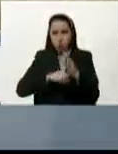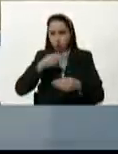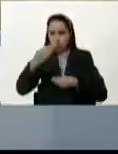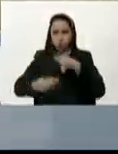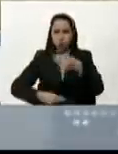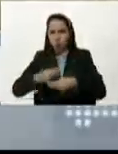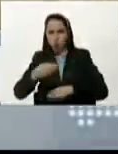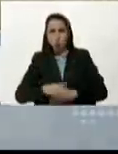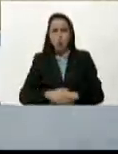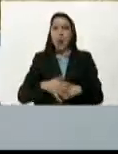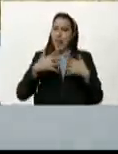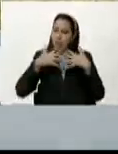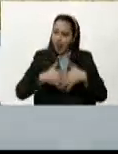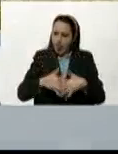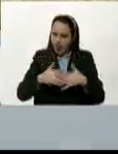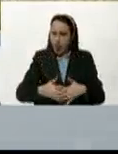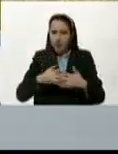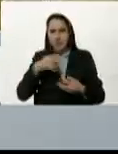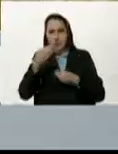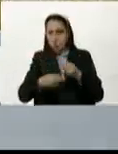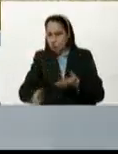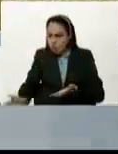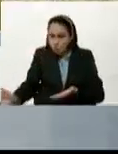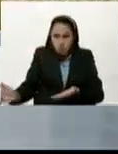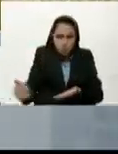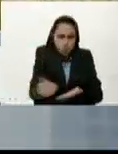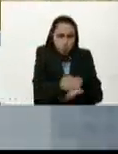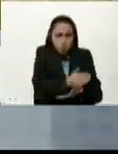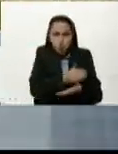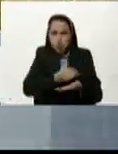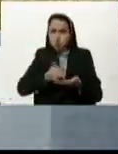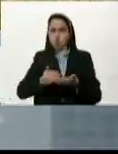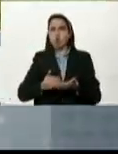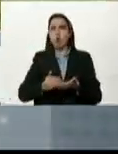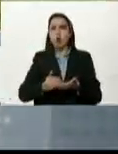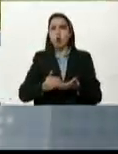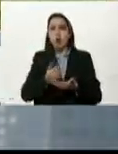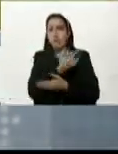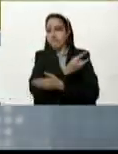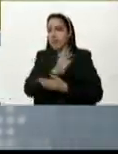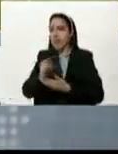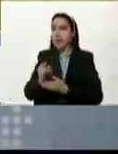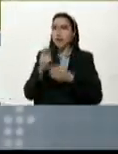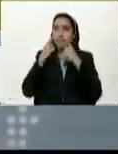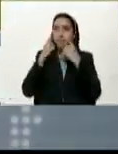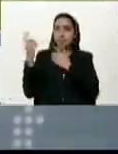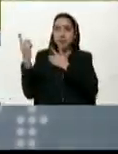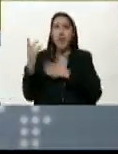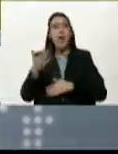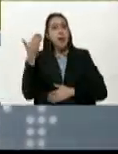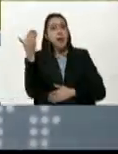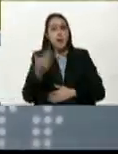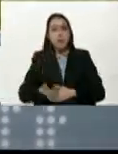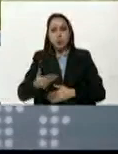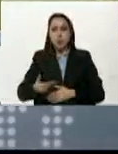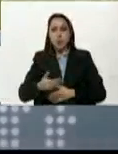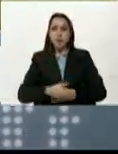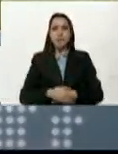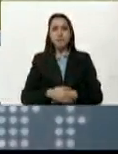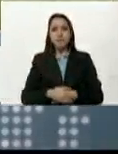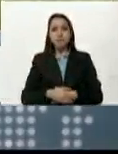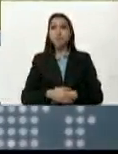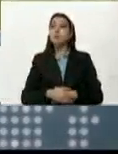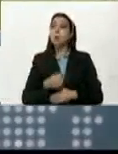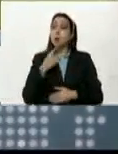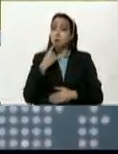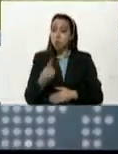la maquinaria recogiendo ahí la cosecha de soya muy importante yo le digo